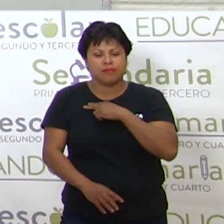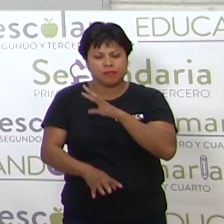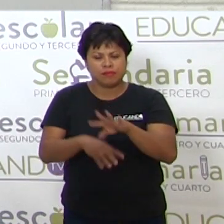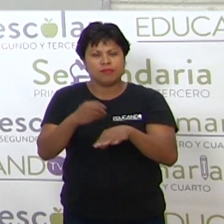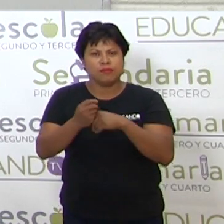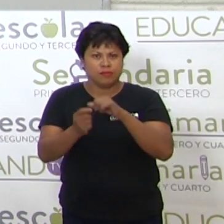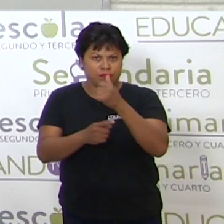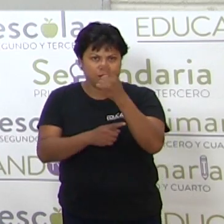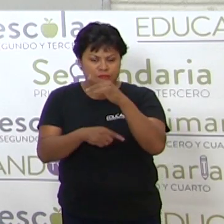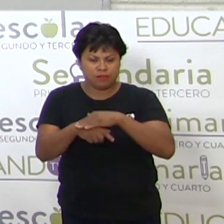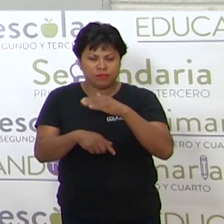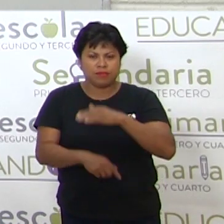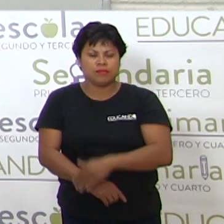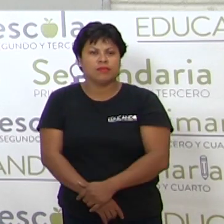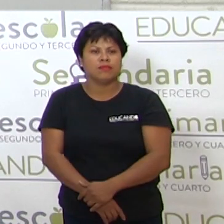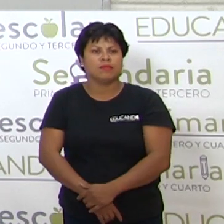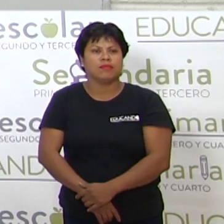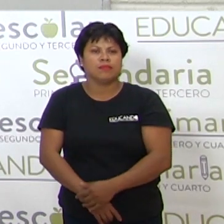fina